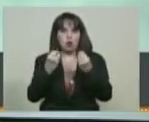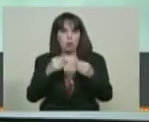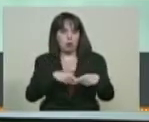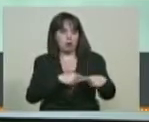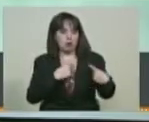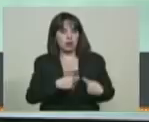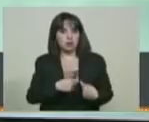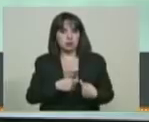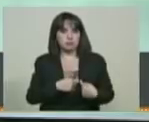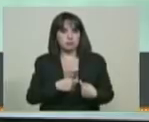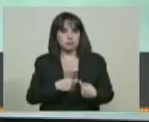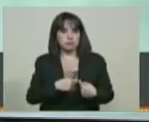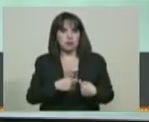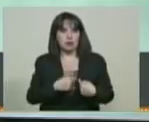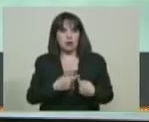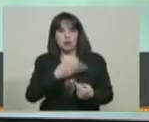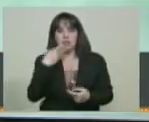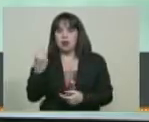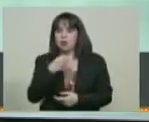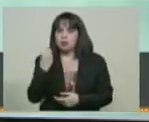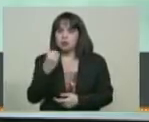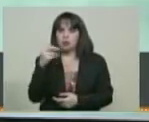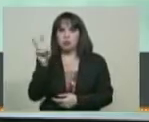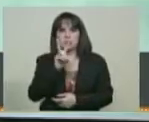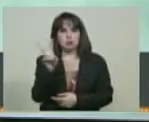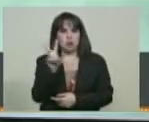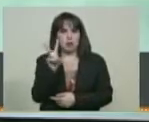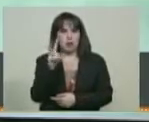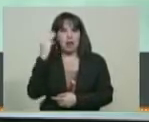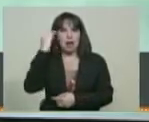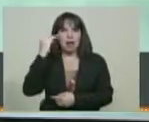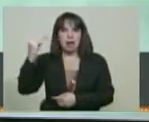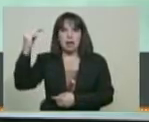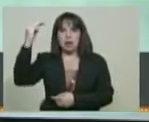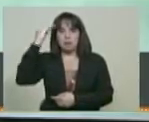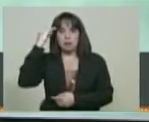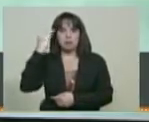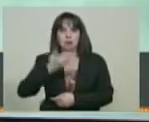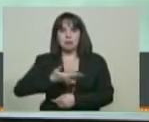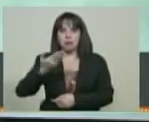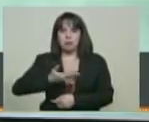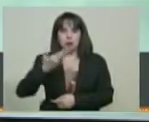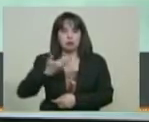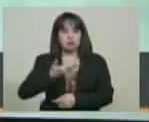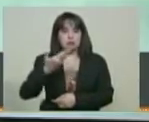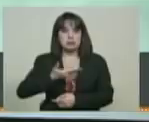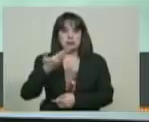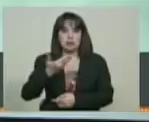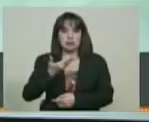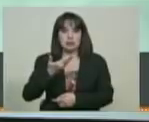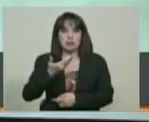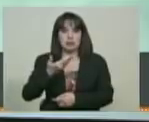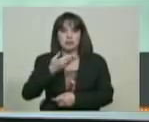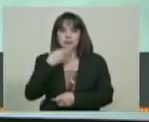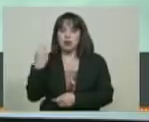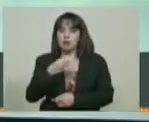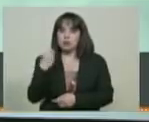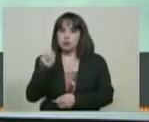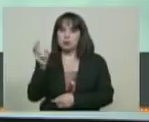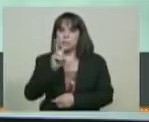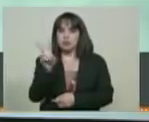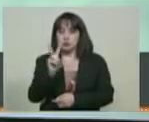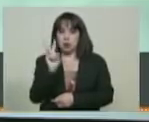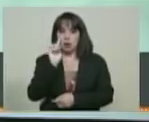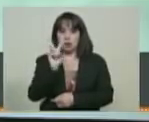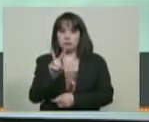corazón y en el ser de la juventud venezolana, en la mente creadora y creativa de la juventud venezolana, y se ponga al